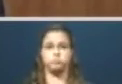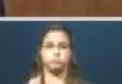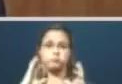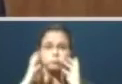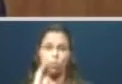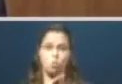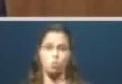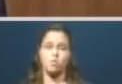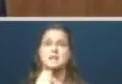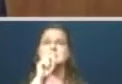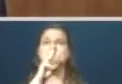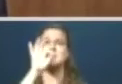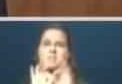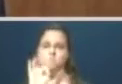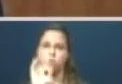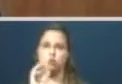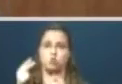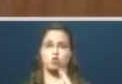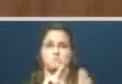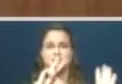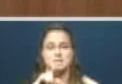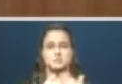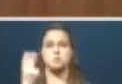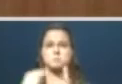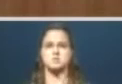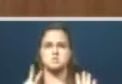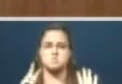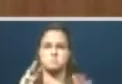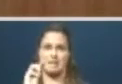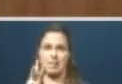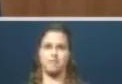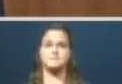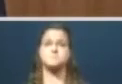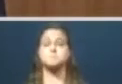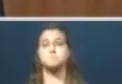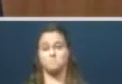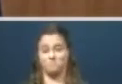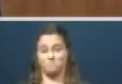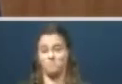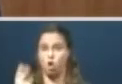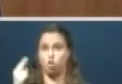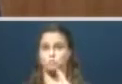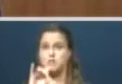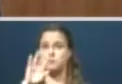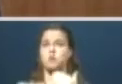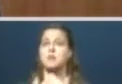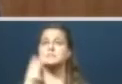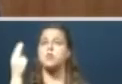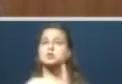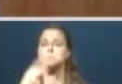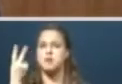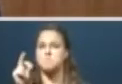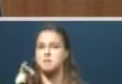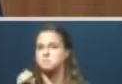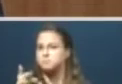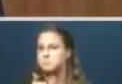2007 y 2013 ya su contribución al desarrollo sostenible del sector para el periodo 2014-2020 vamos a mantener el nivel